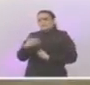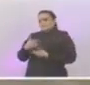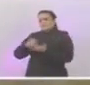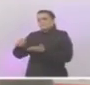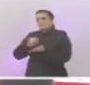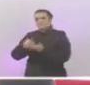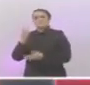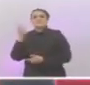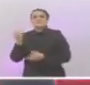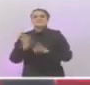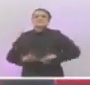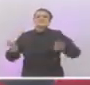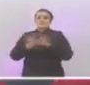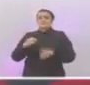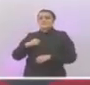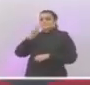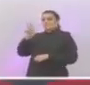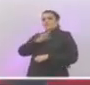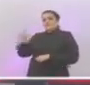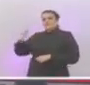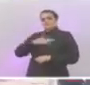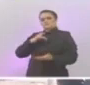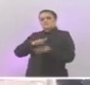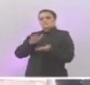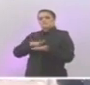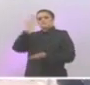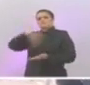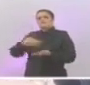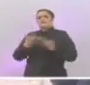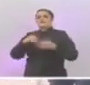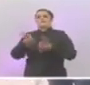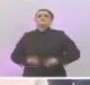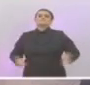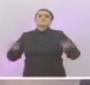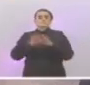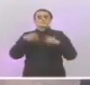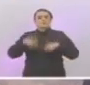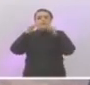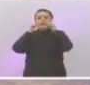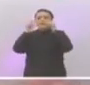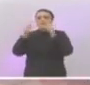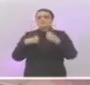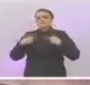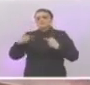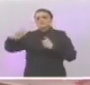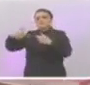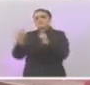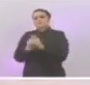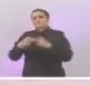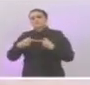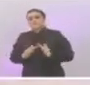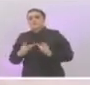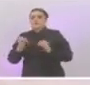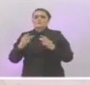es algo que reconocemos y apoyamos. La prioridad de atención a los más necesitados, a